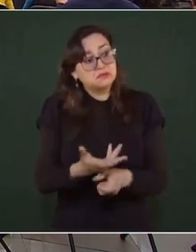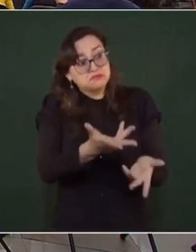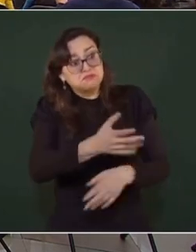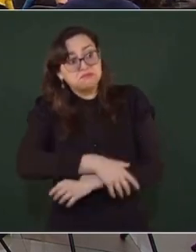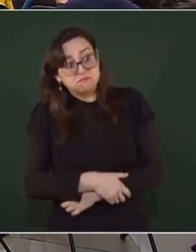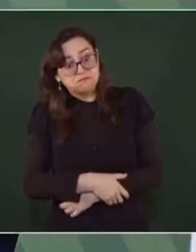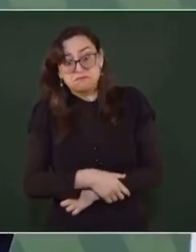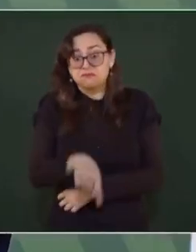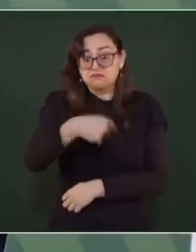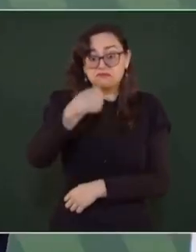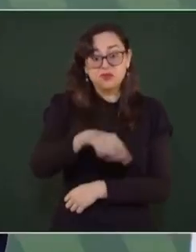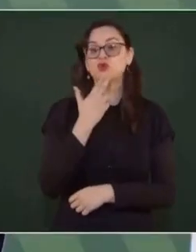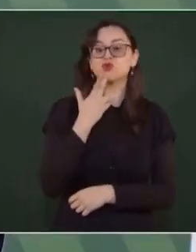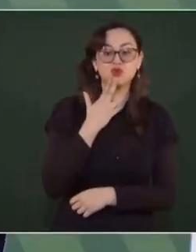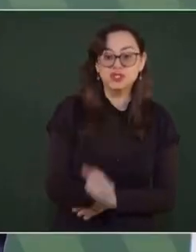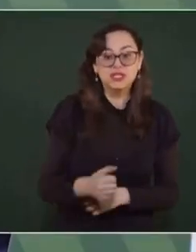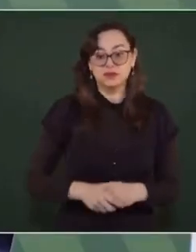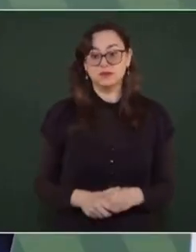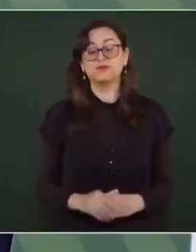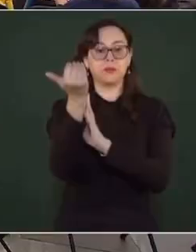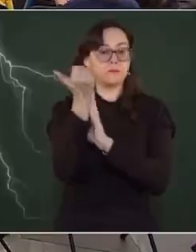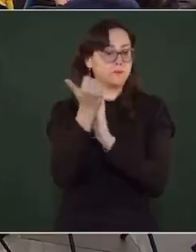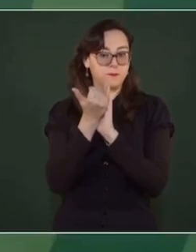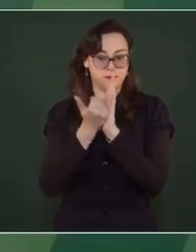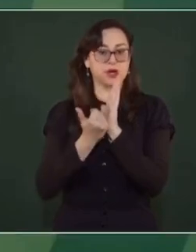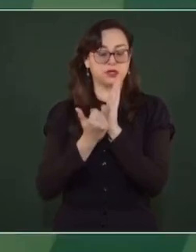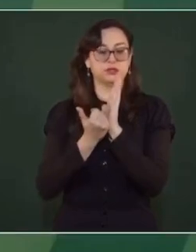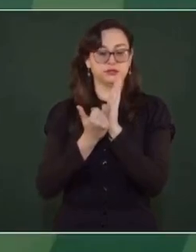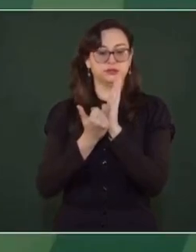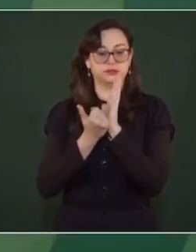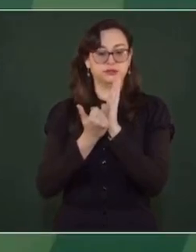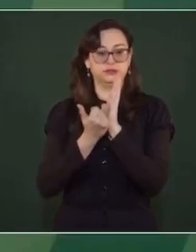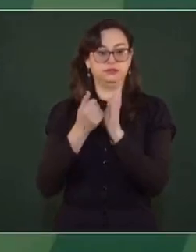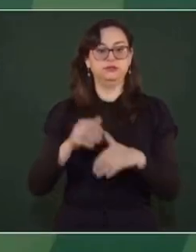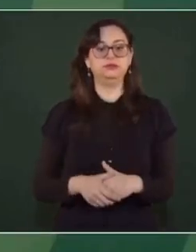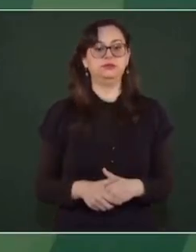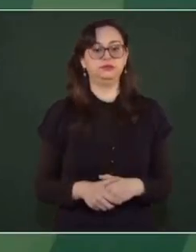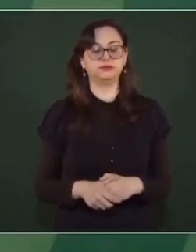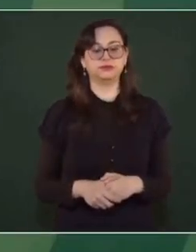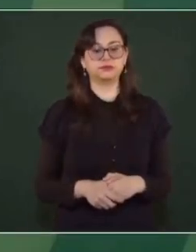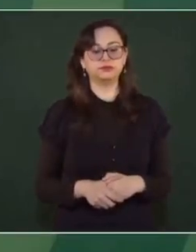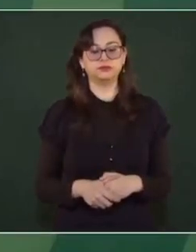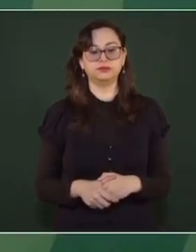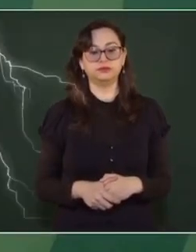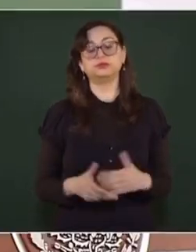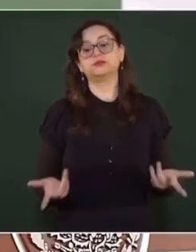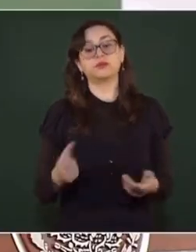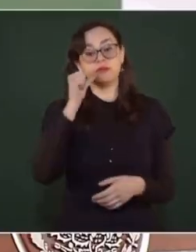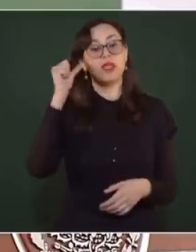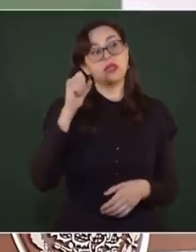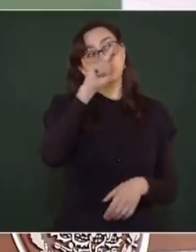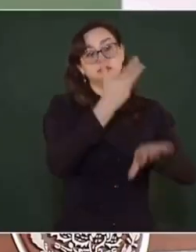porque puede tener resultados transitoriamente. Ahora, uno de los coordinadores del Partido Republicano ayer,